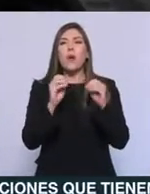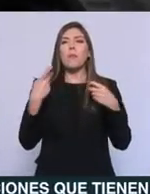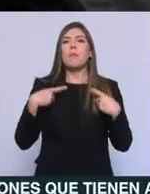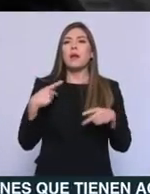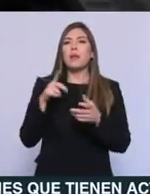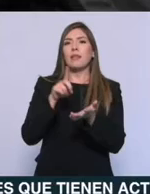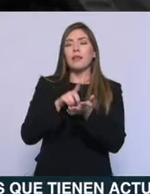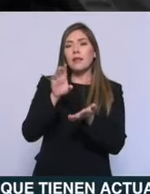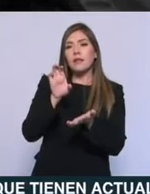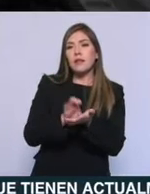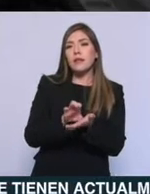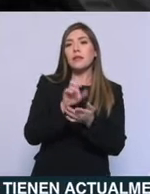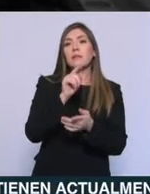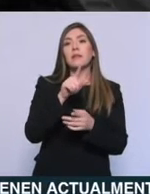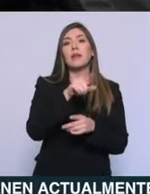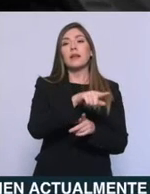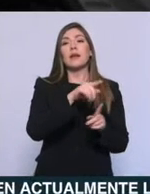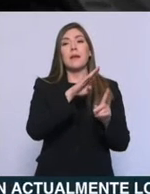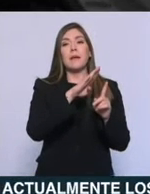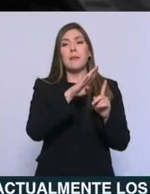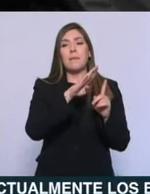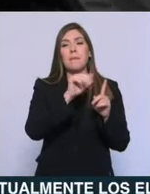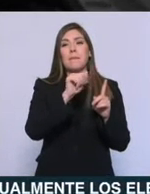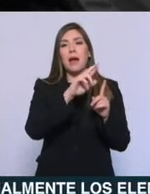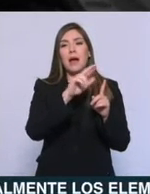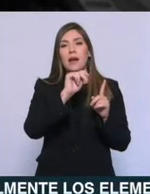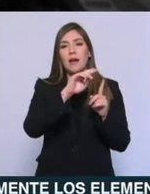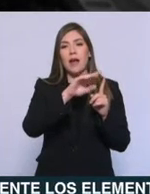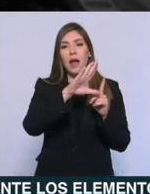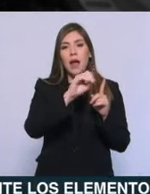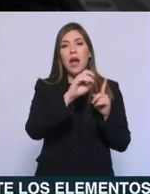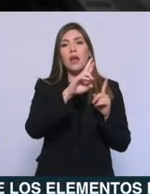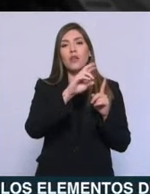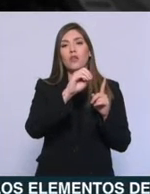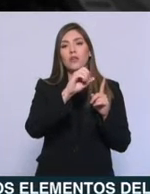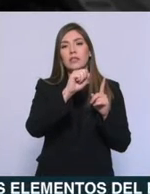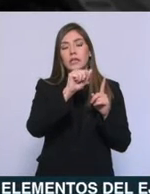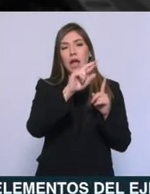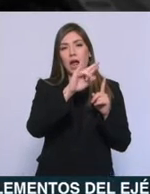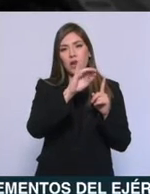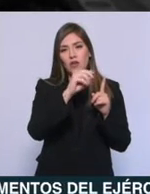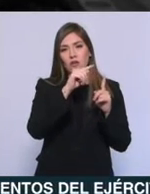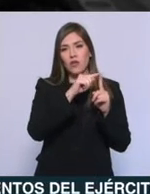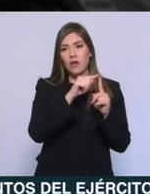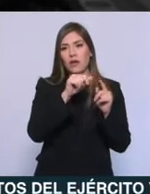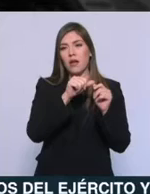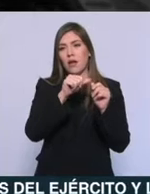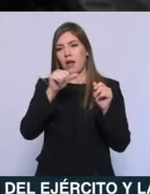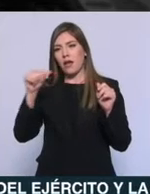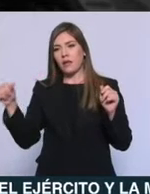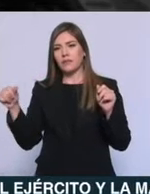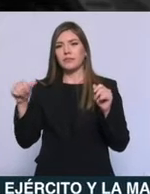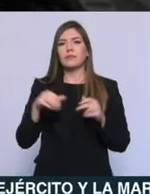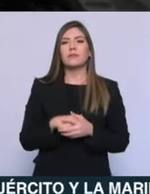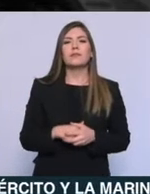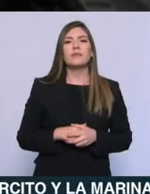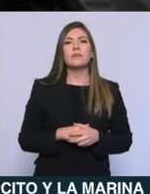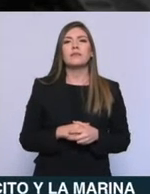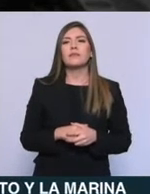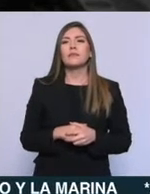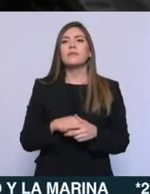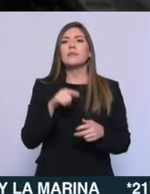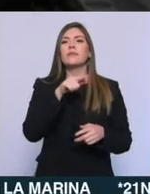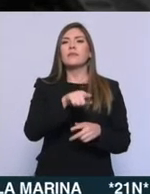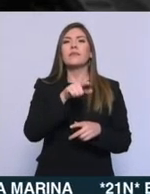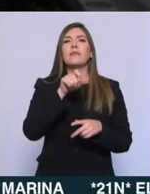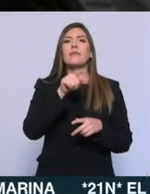El Rosario. La razón es que toda la línea 7, una de las líneas subterráneas más profundas de la capital, en